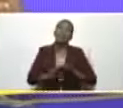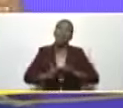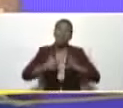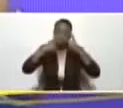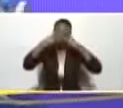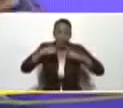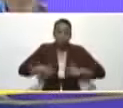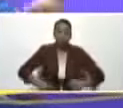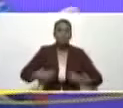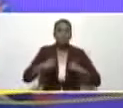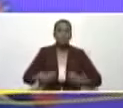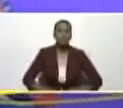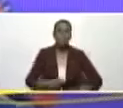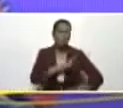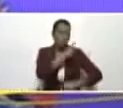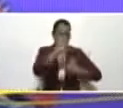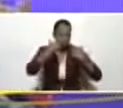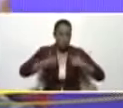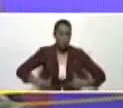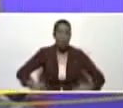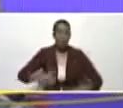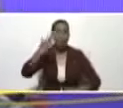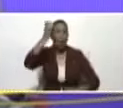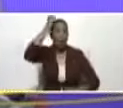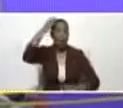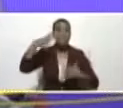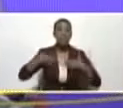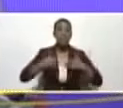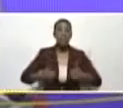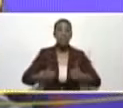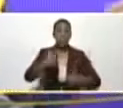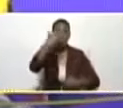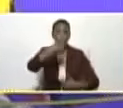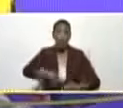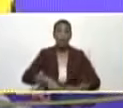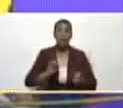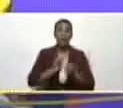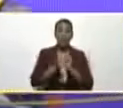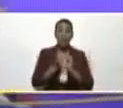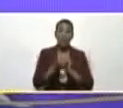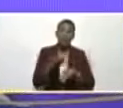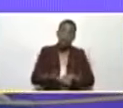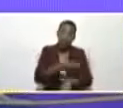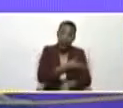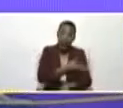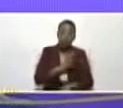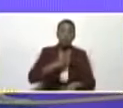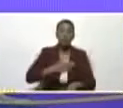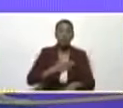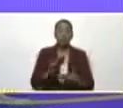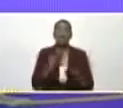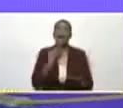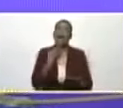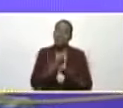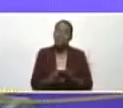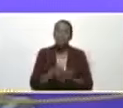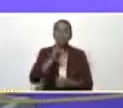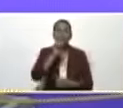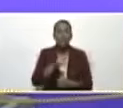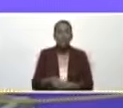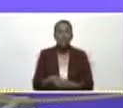agradezco físicamente hablando mi salud de hoy al deporte que practiqué agradezco